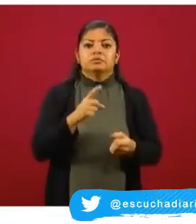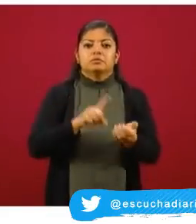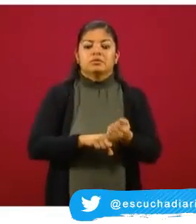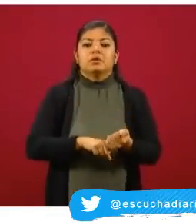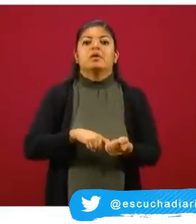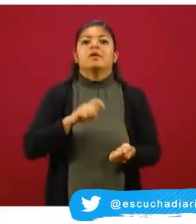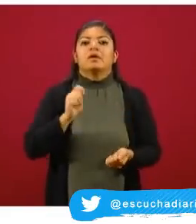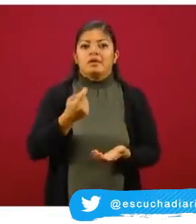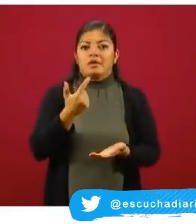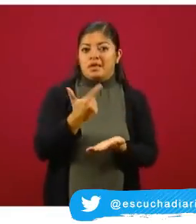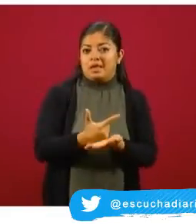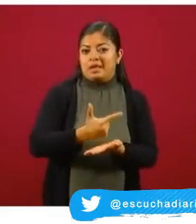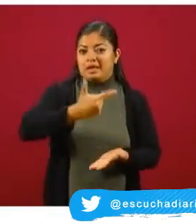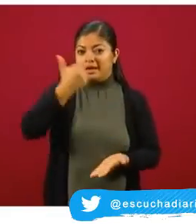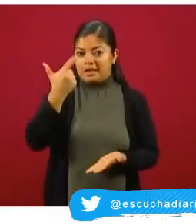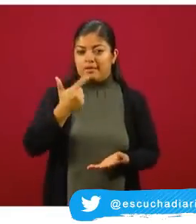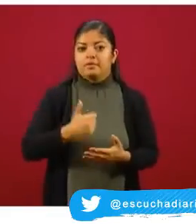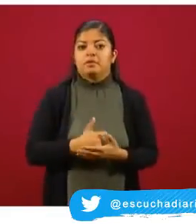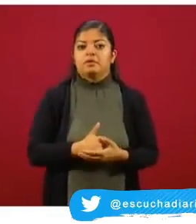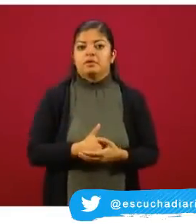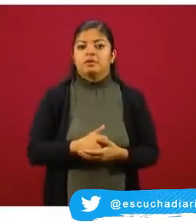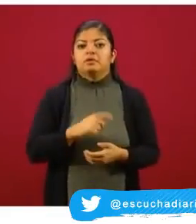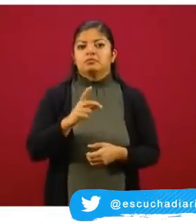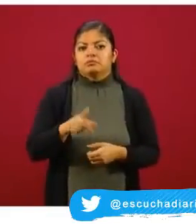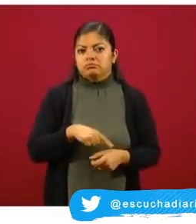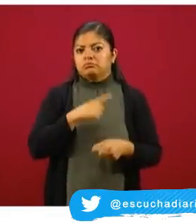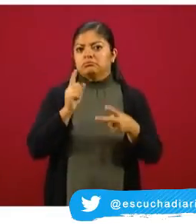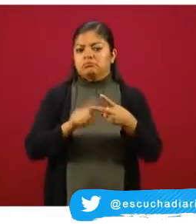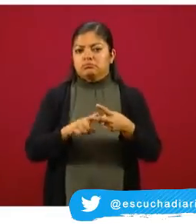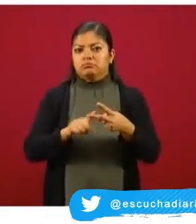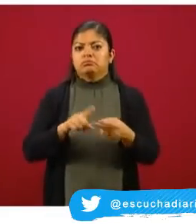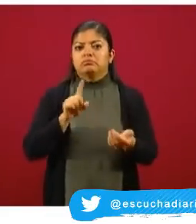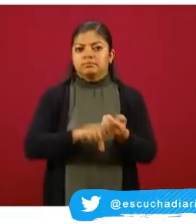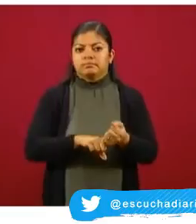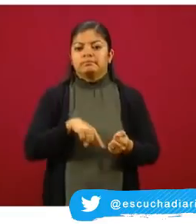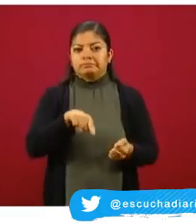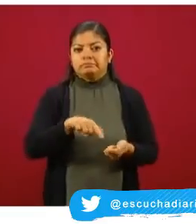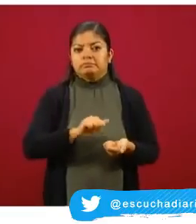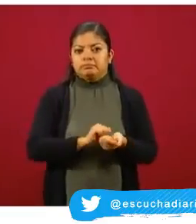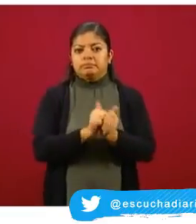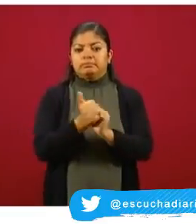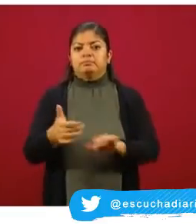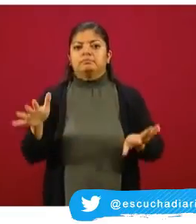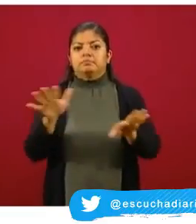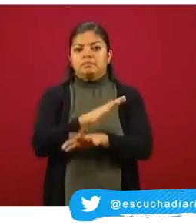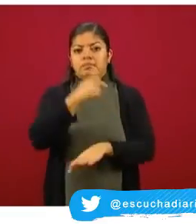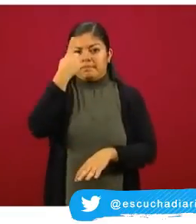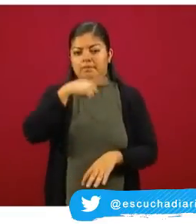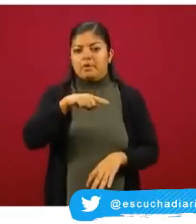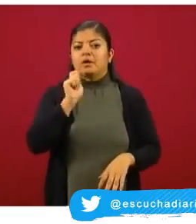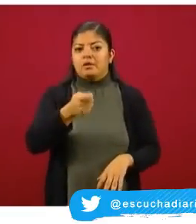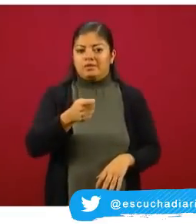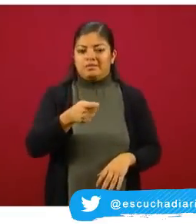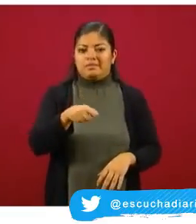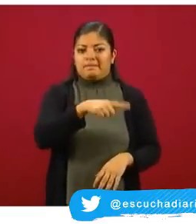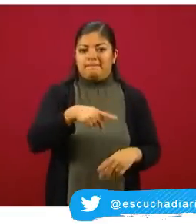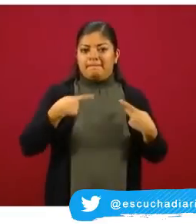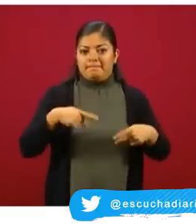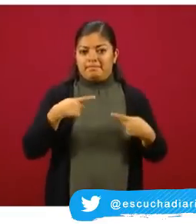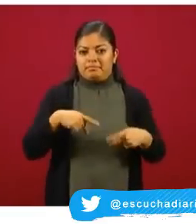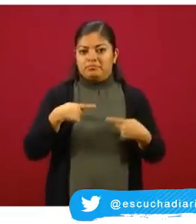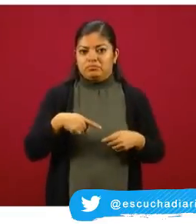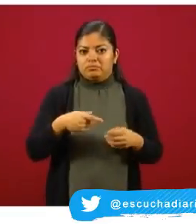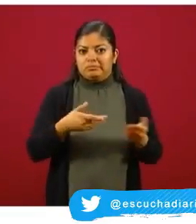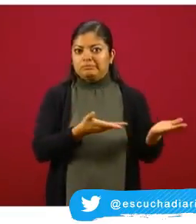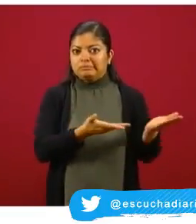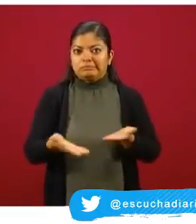de terapia intensiva y, en segundo lugar, las que fueron reconvertidas para recibir a pacientes en estado crítico. Les recuerdo